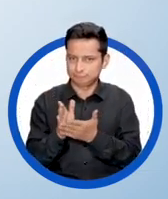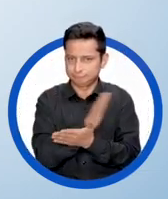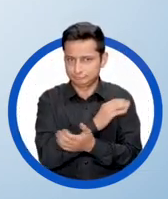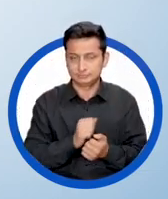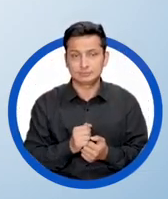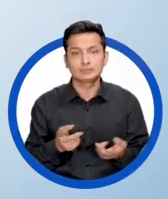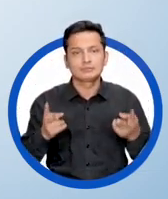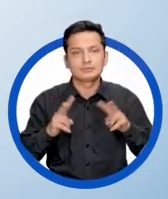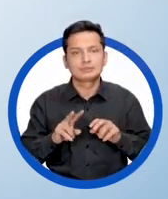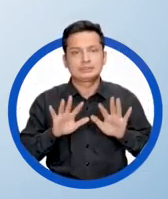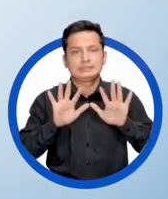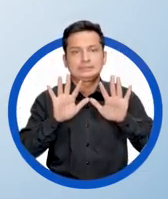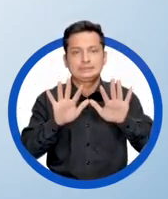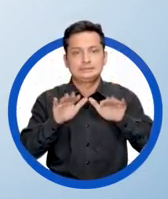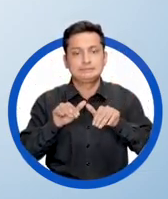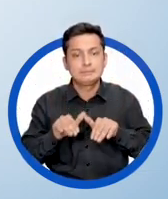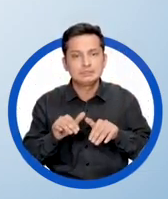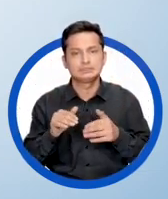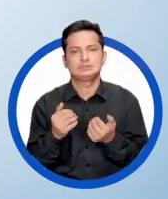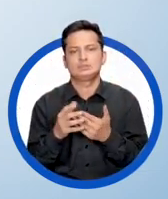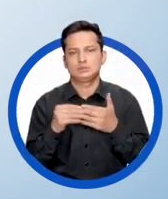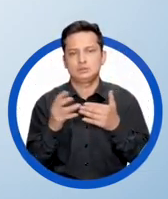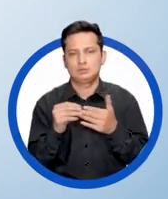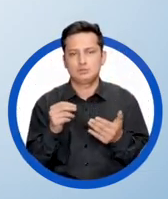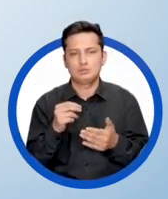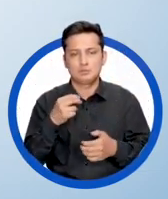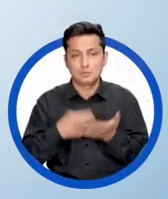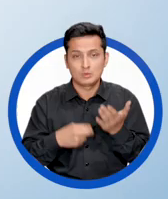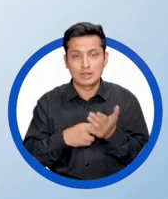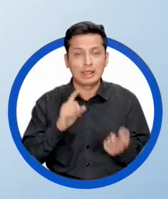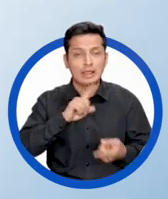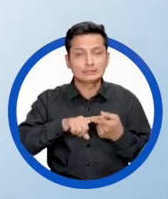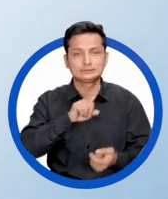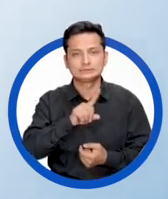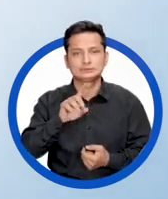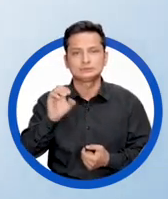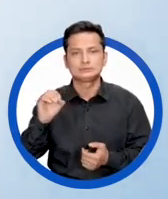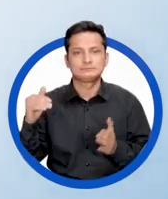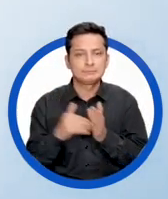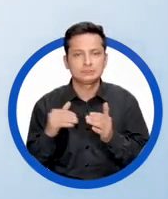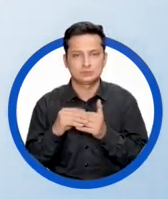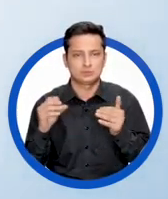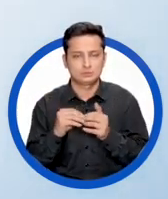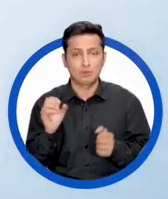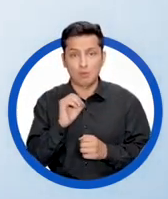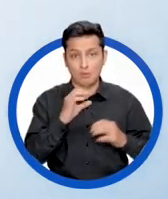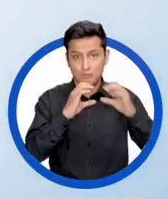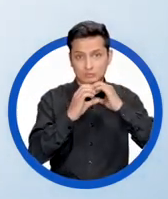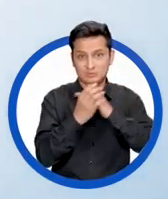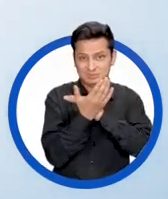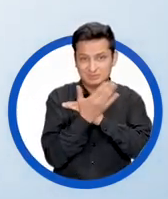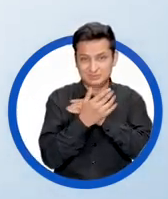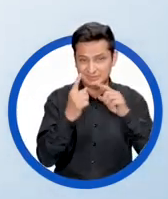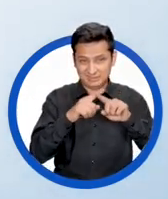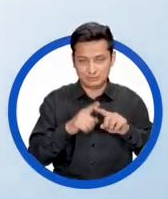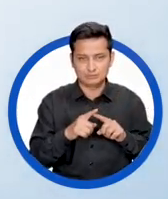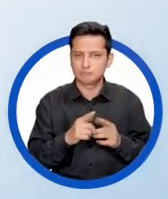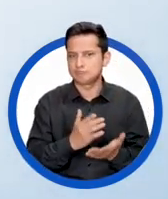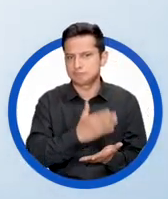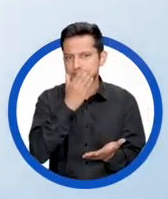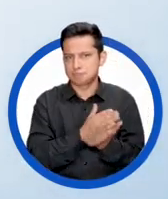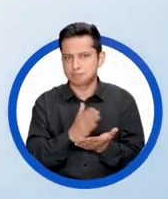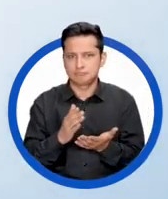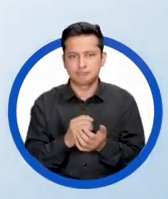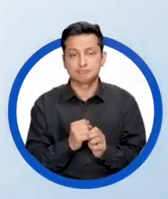y una multa desde $10,000 hasta $102,000 e inclusive con la suspensión del medio de comunicación hasta por 6 meses